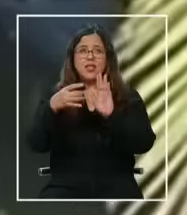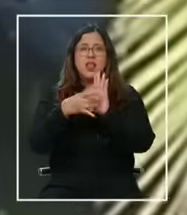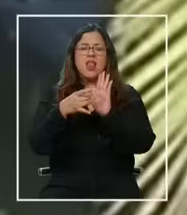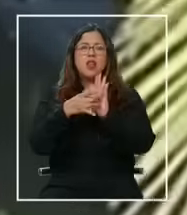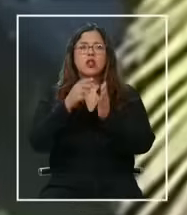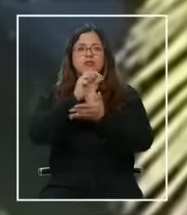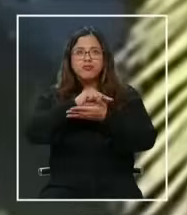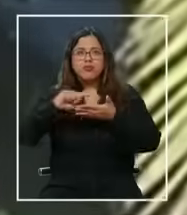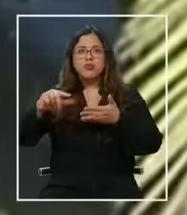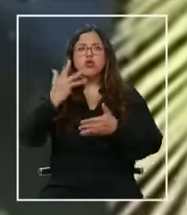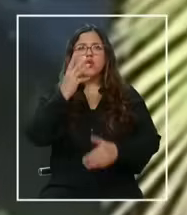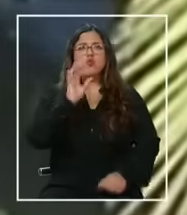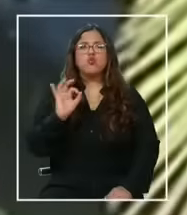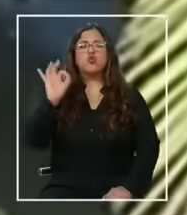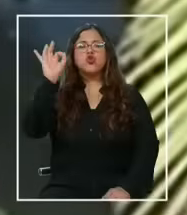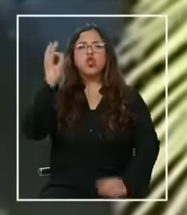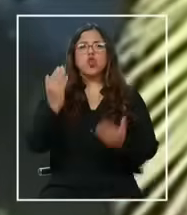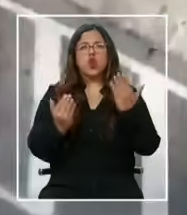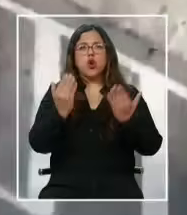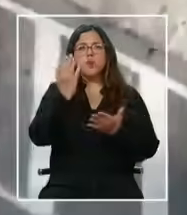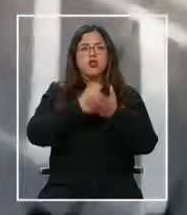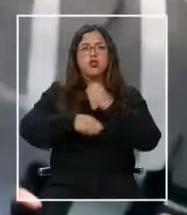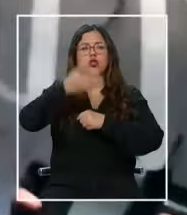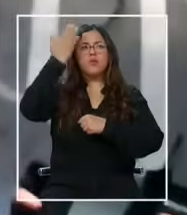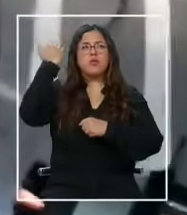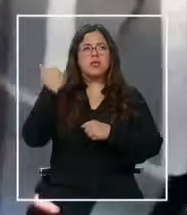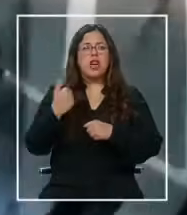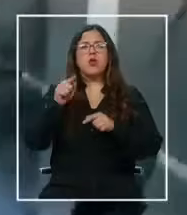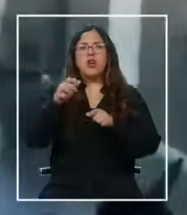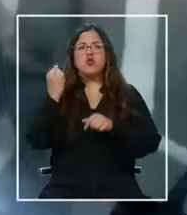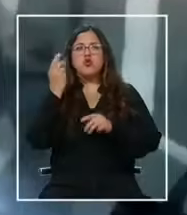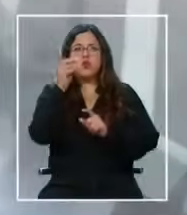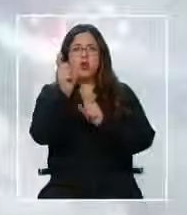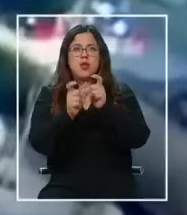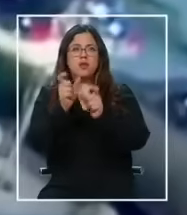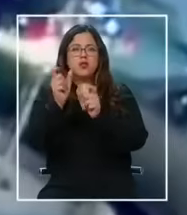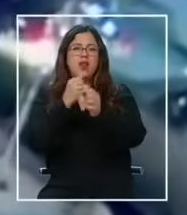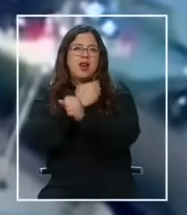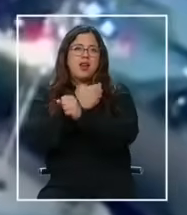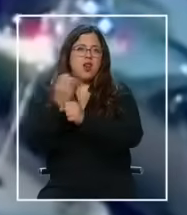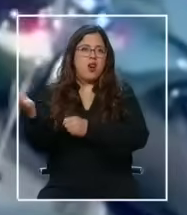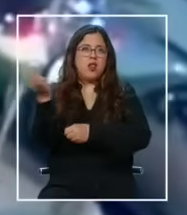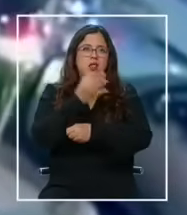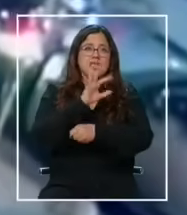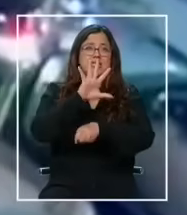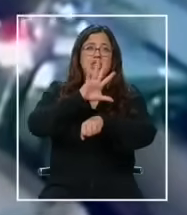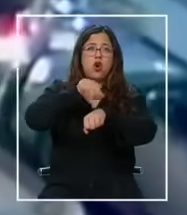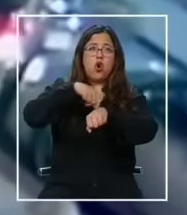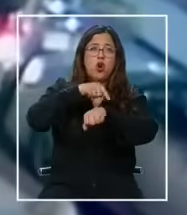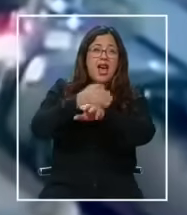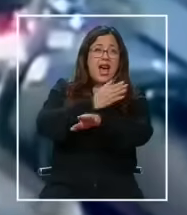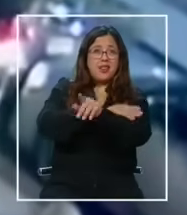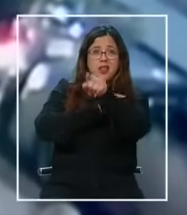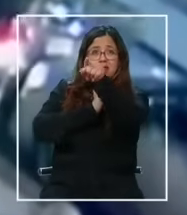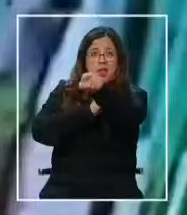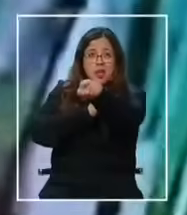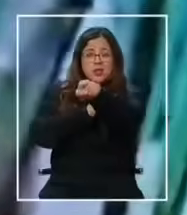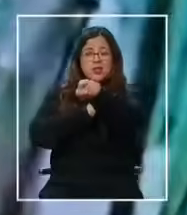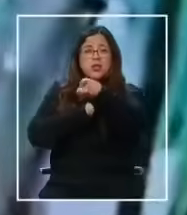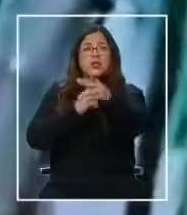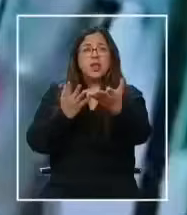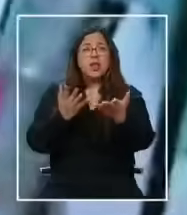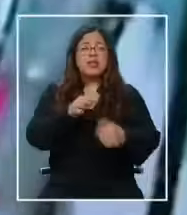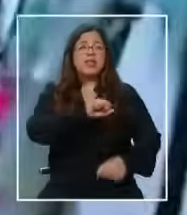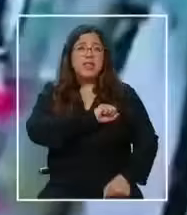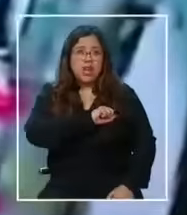delitos ha aumentado un 99% en comparación al año anterior según cifras de carabineros 5 horas antes de esta escena